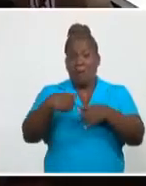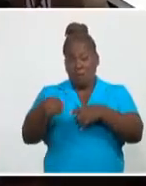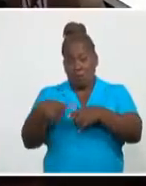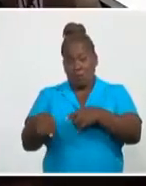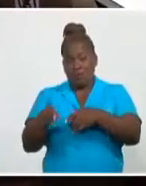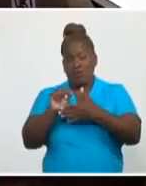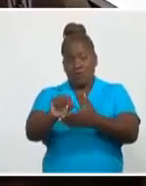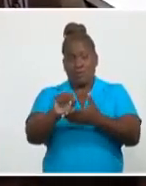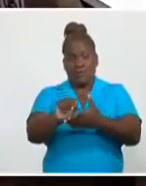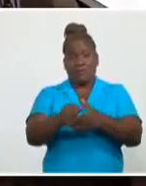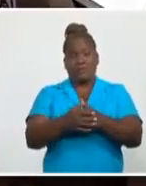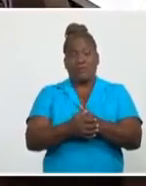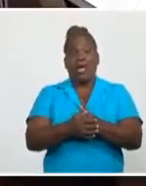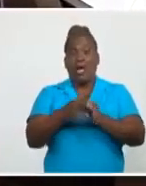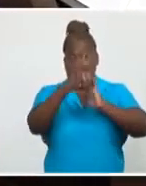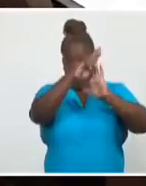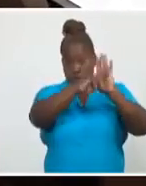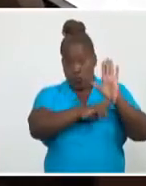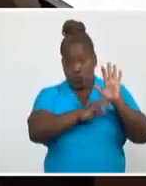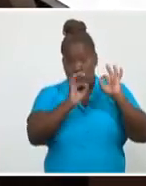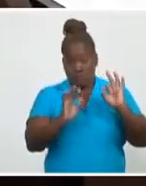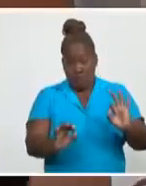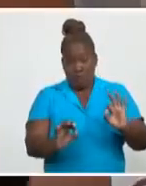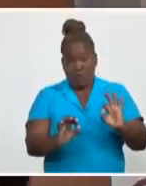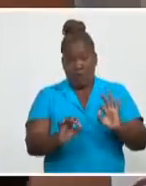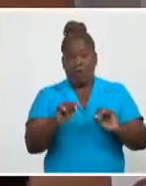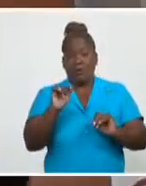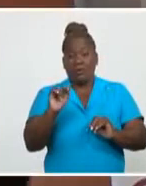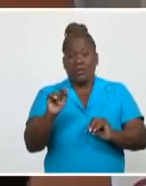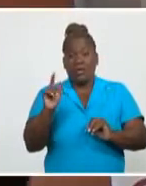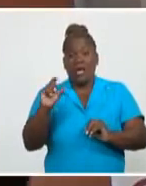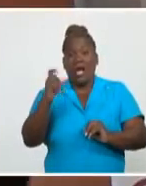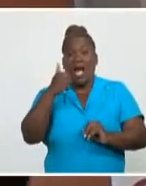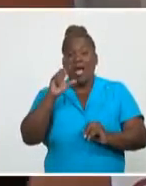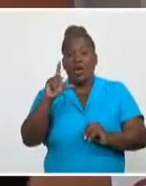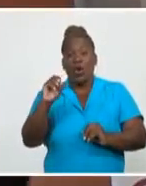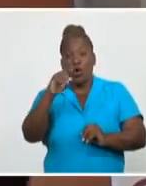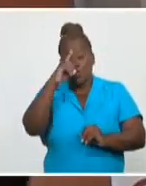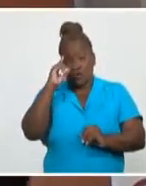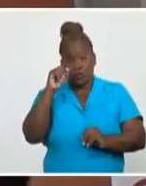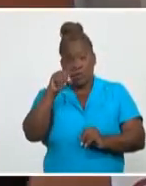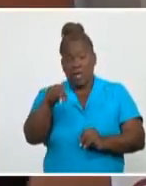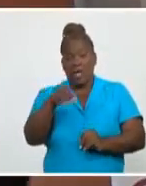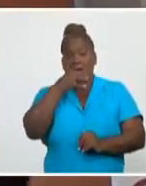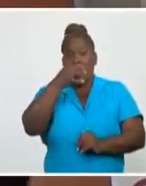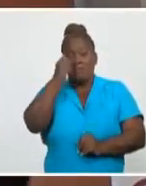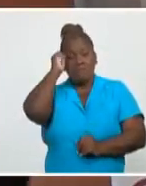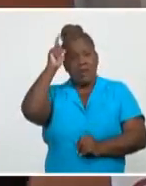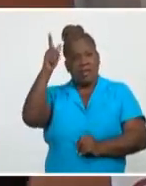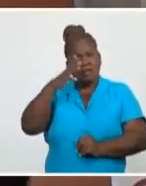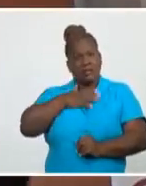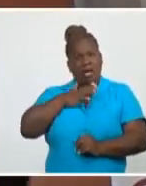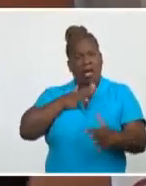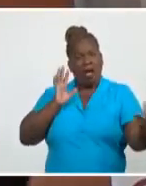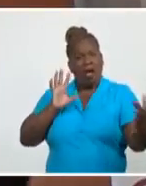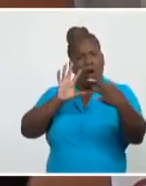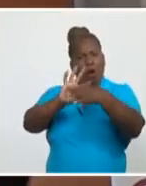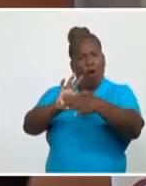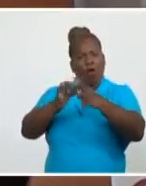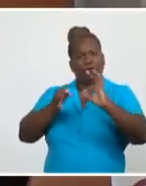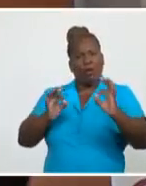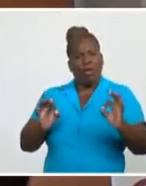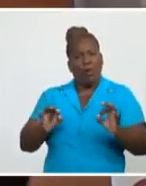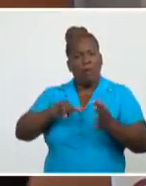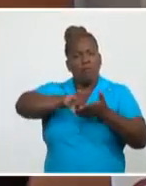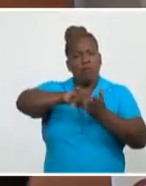A propósito de estas resoluciones, el académico Carlos César Torres Páez, desde su experiencia como coordinador de un proyecto